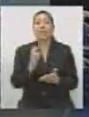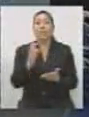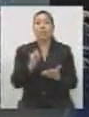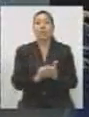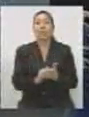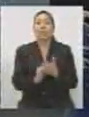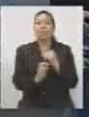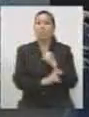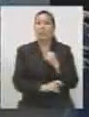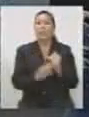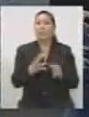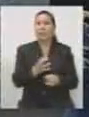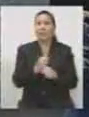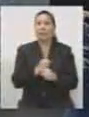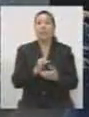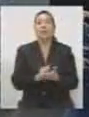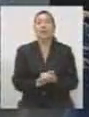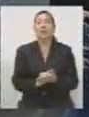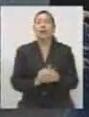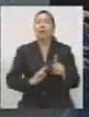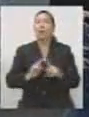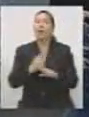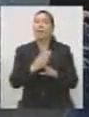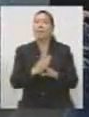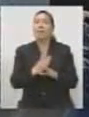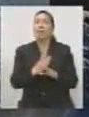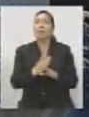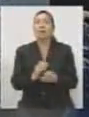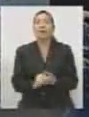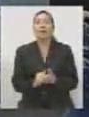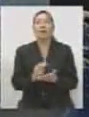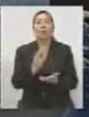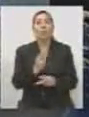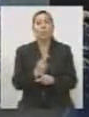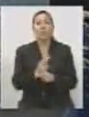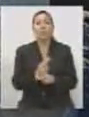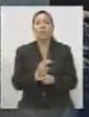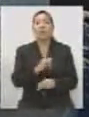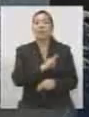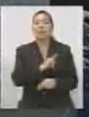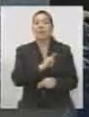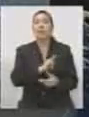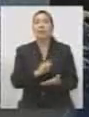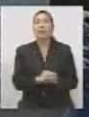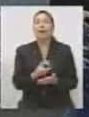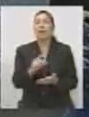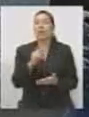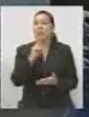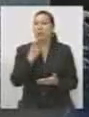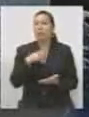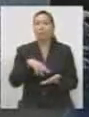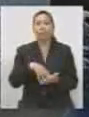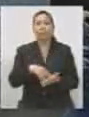que el país habrá recuperado de una forma u otra la seguridad en sus instituciones y no se